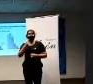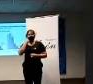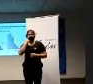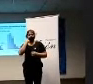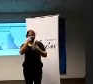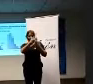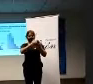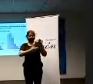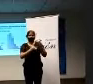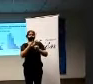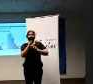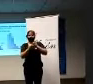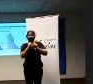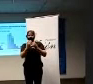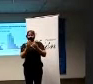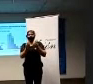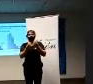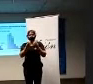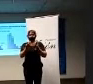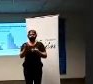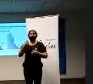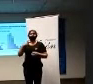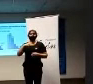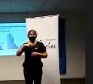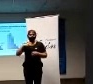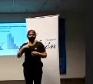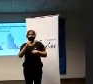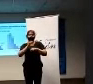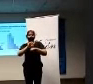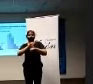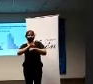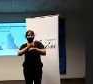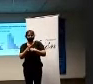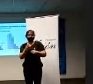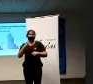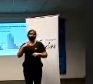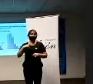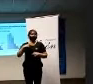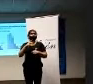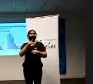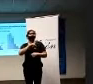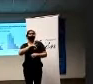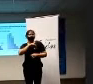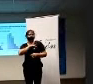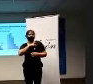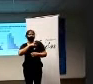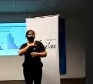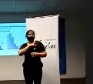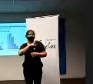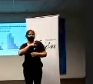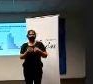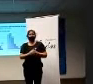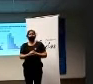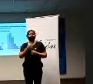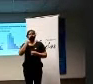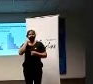va comportando los casos por semana epidemiológica dentro de los departamentos. En este caso, el eje metropolitano,